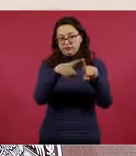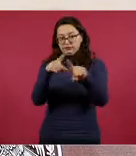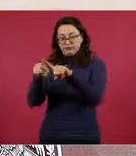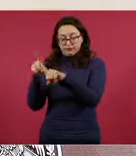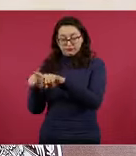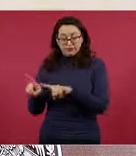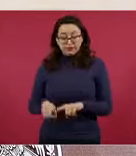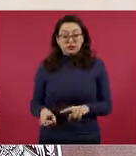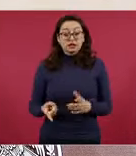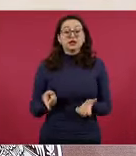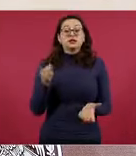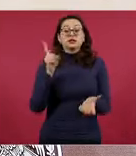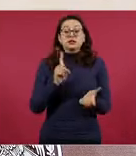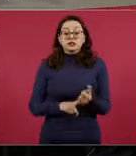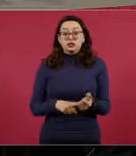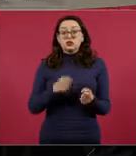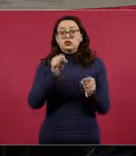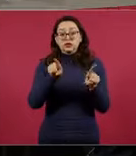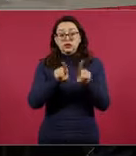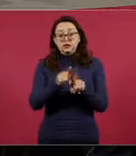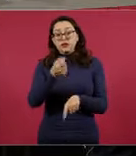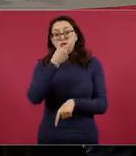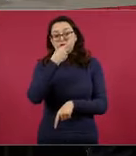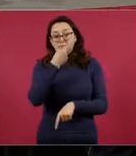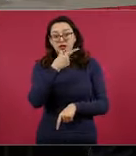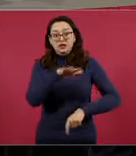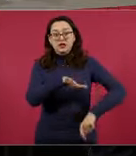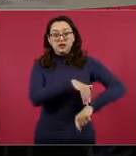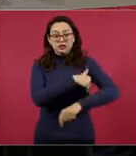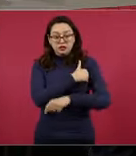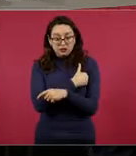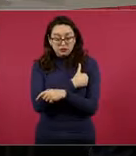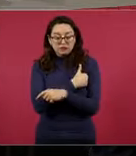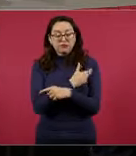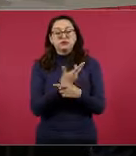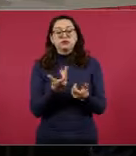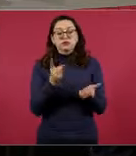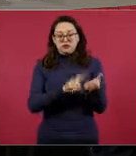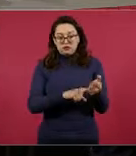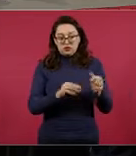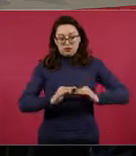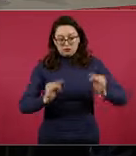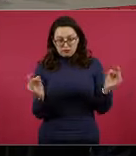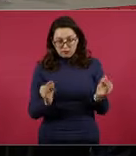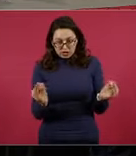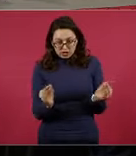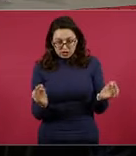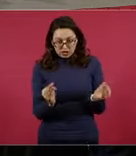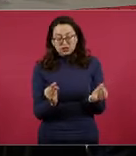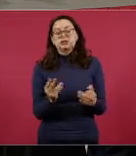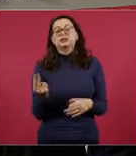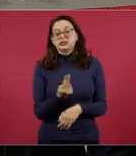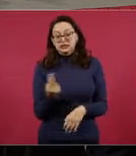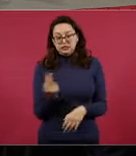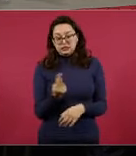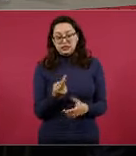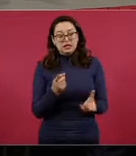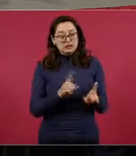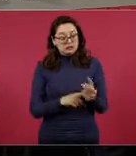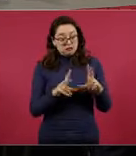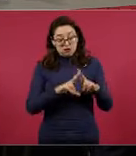contemplan resguardo de medicamentos controlados de alto valor y red fría. La red fría también tiene